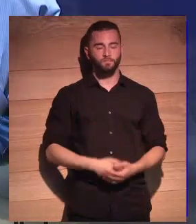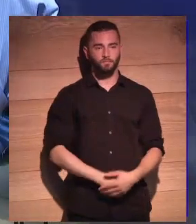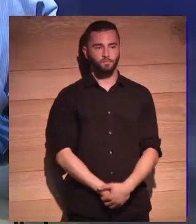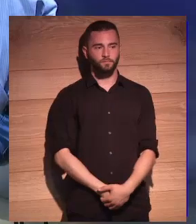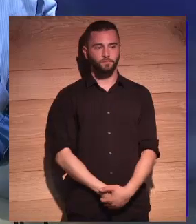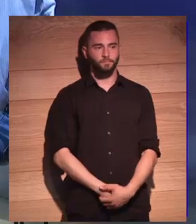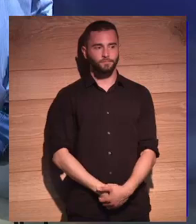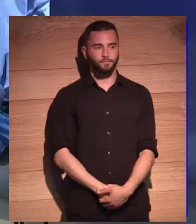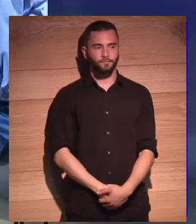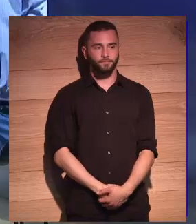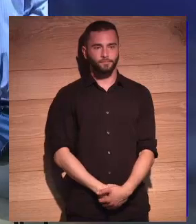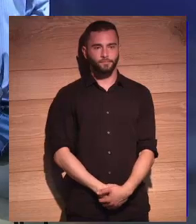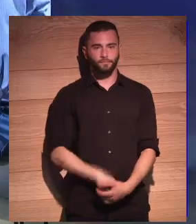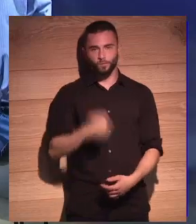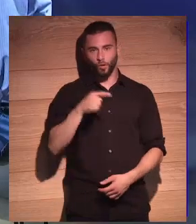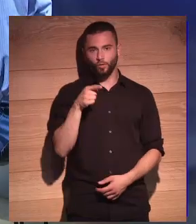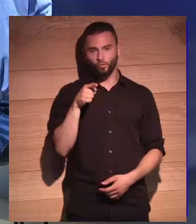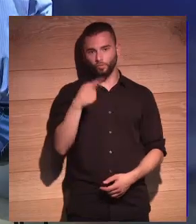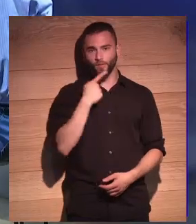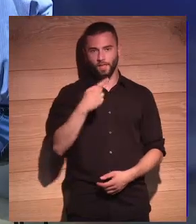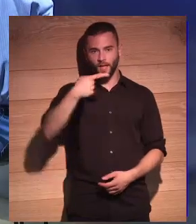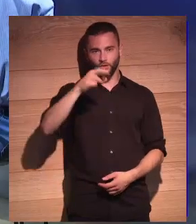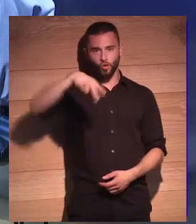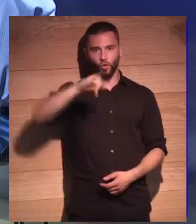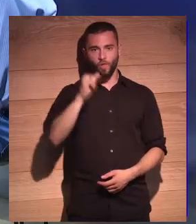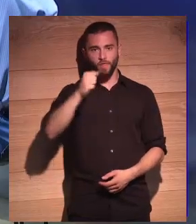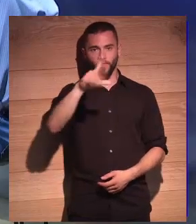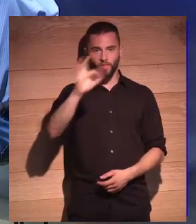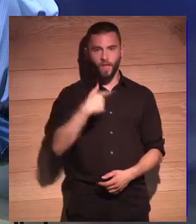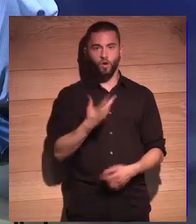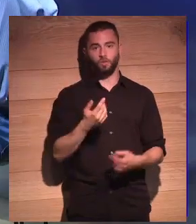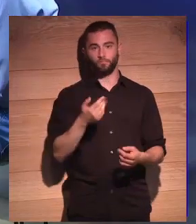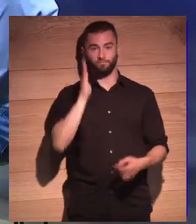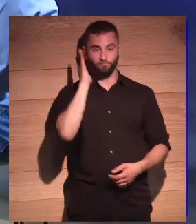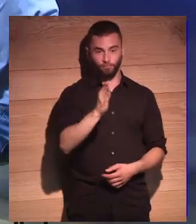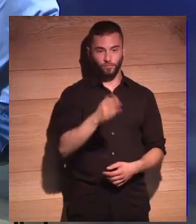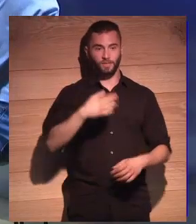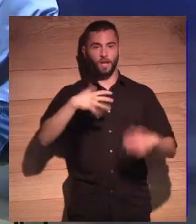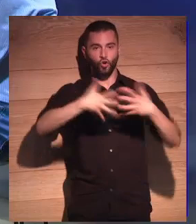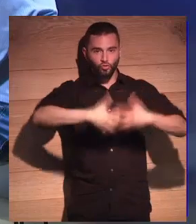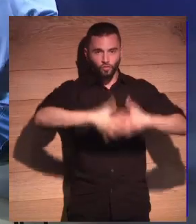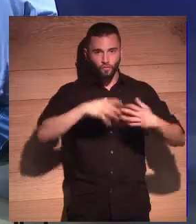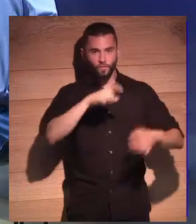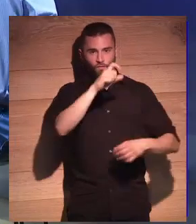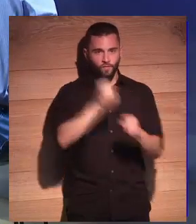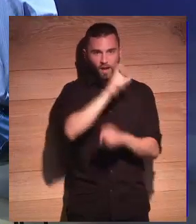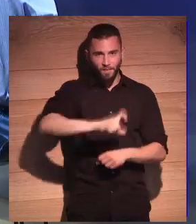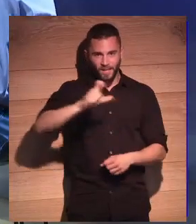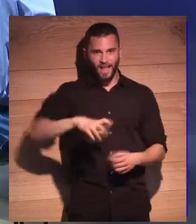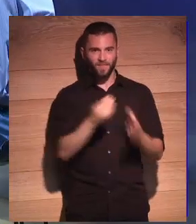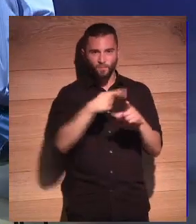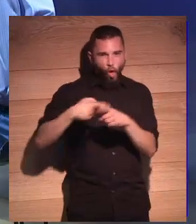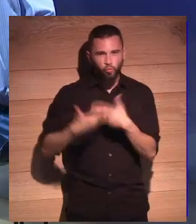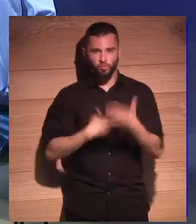Es un poco lo que decías antes, Gonzalo, ¿no? La brecha entre los fabricantes, claro, o los productores. A ver, eso es un poquito hacer